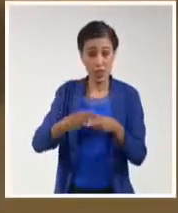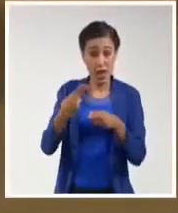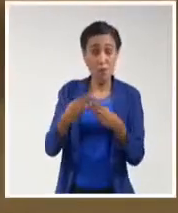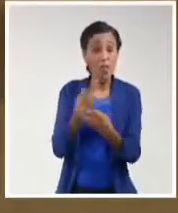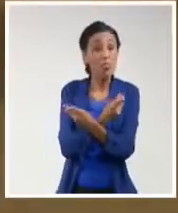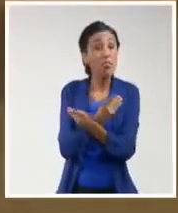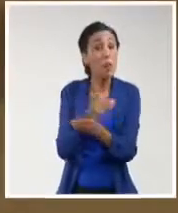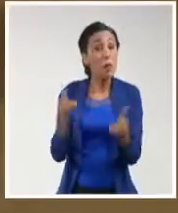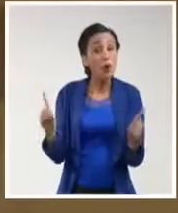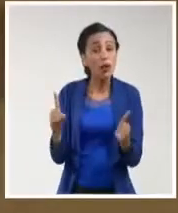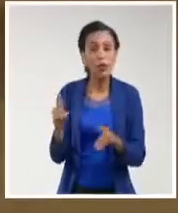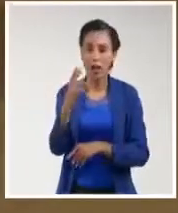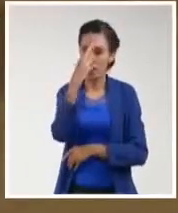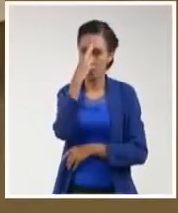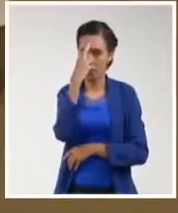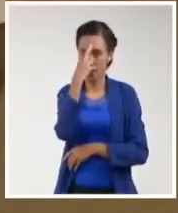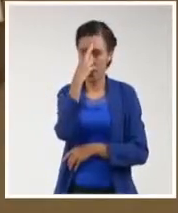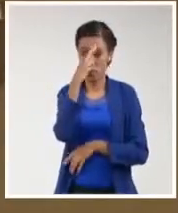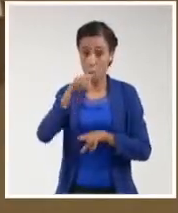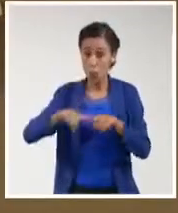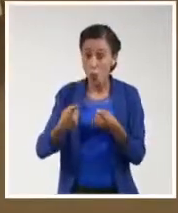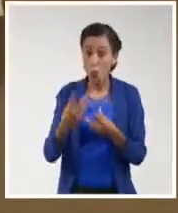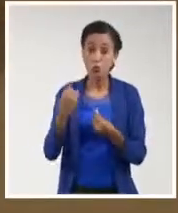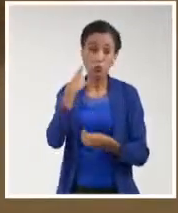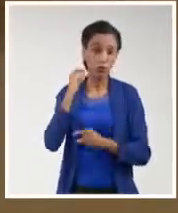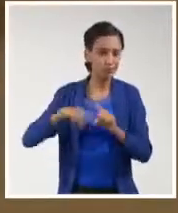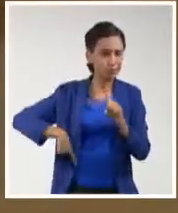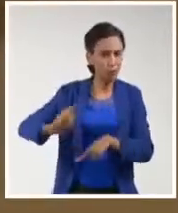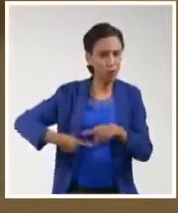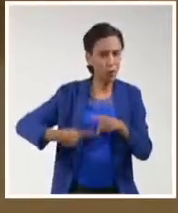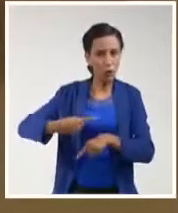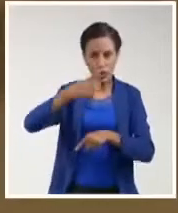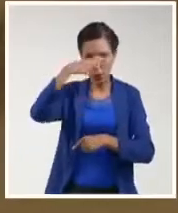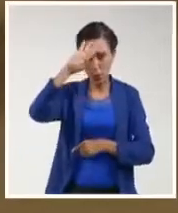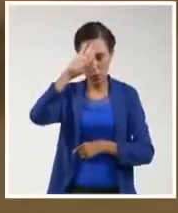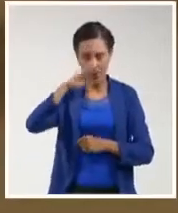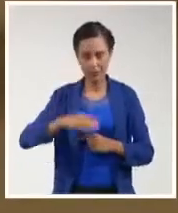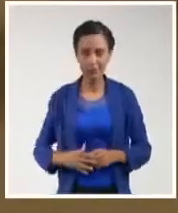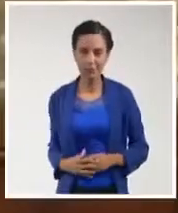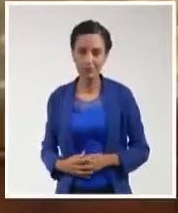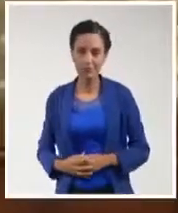años de agresiones contra Cuba, de la editorial Capitán San Luis.